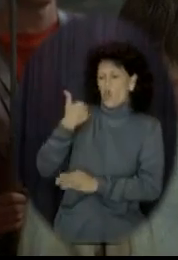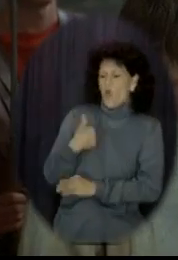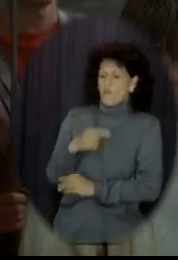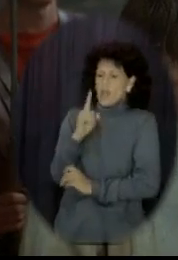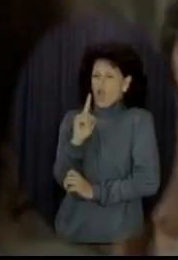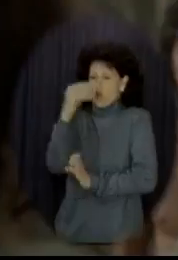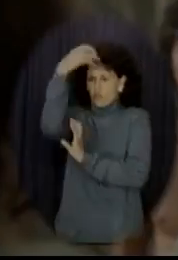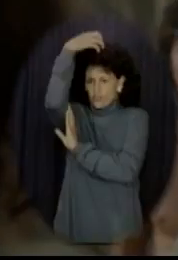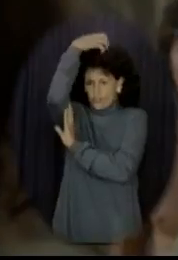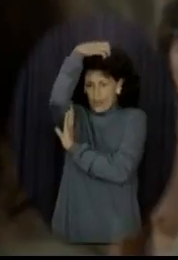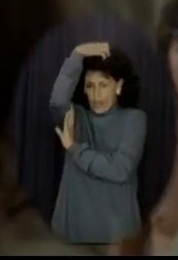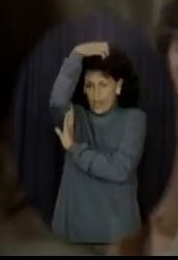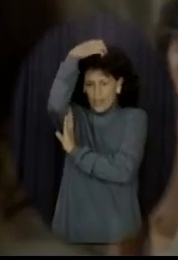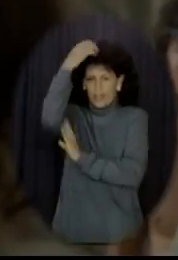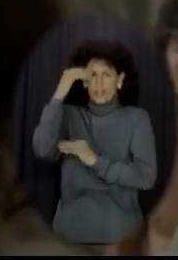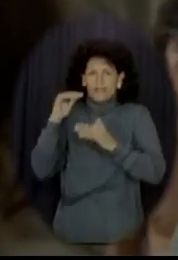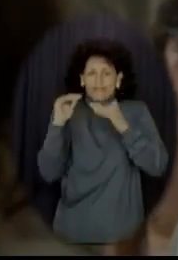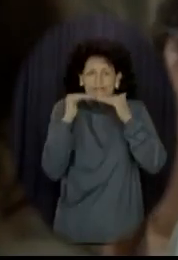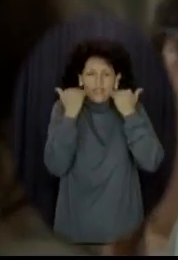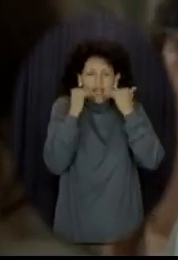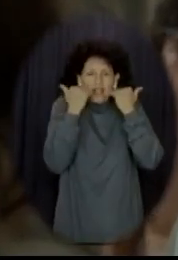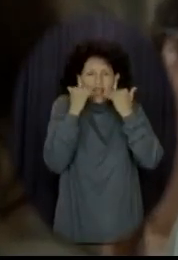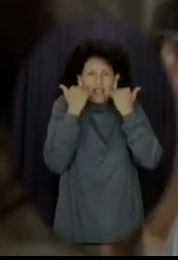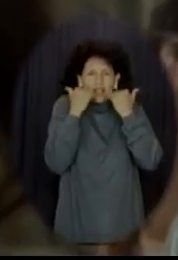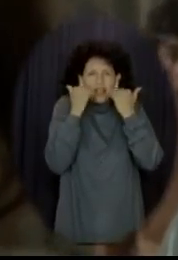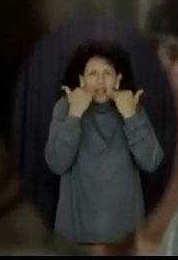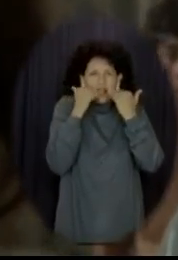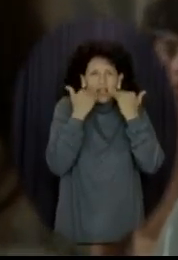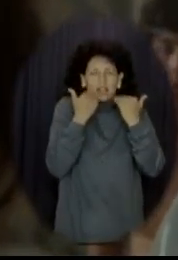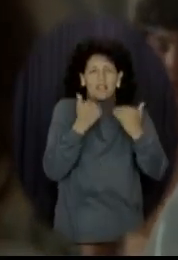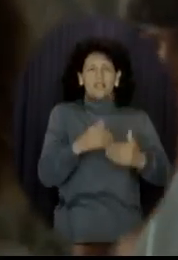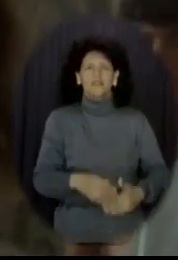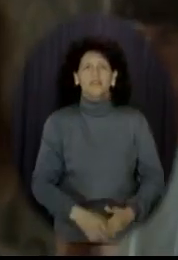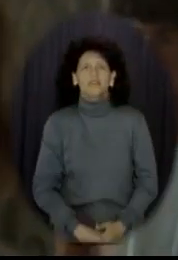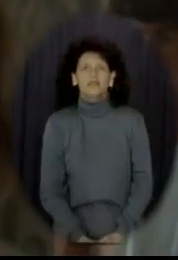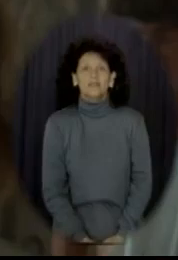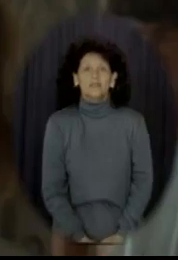¿Este hombre, un rey?